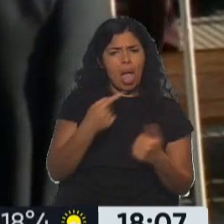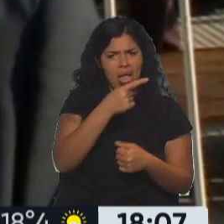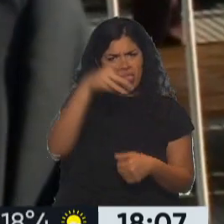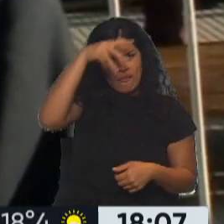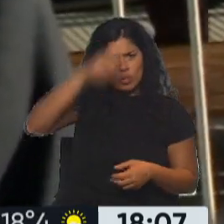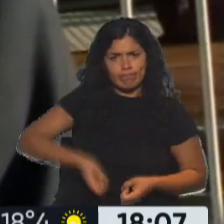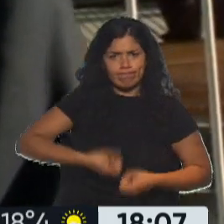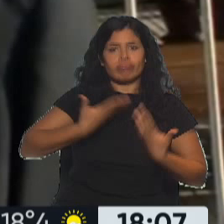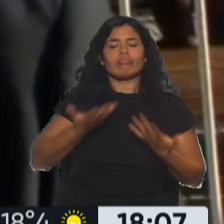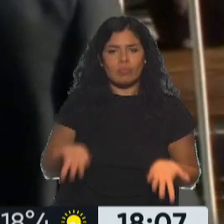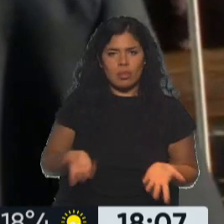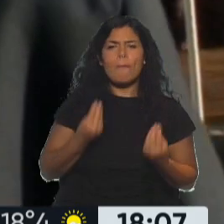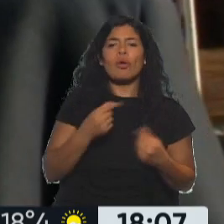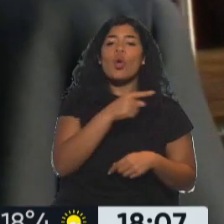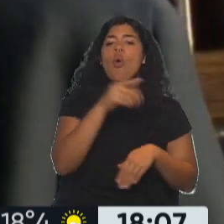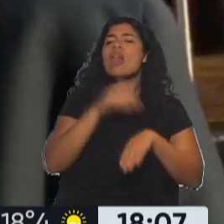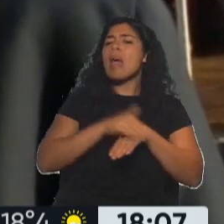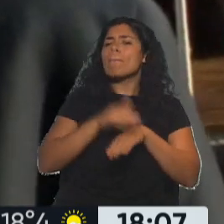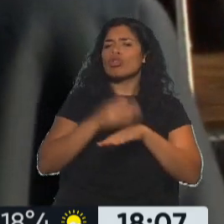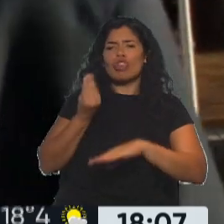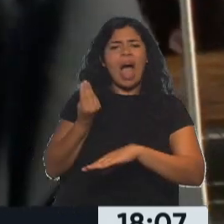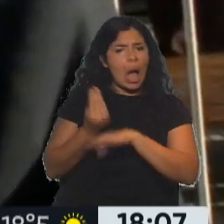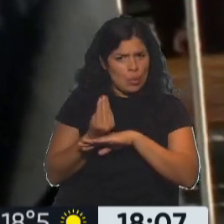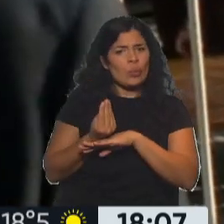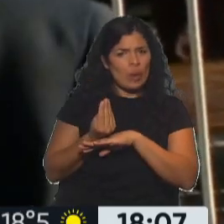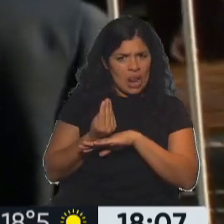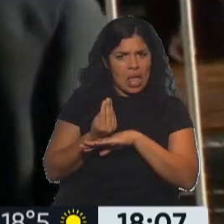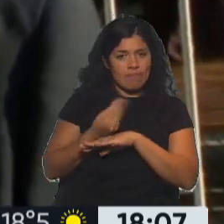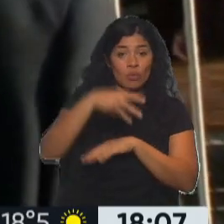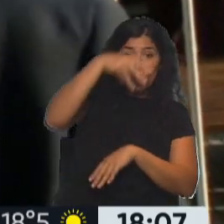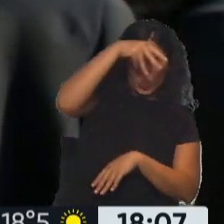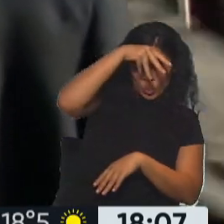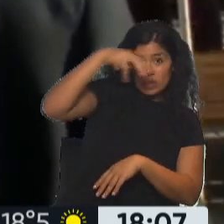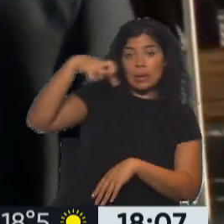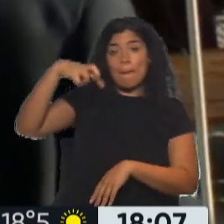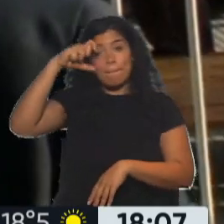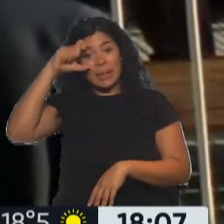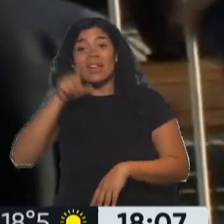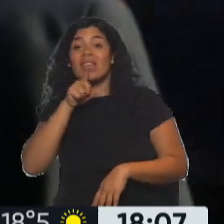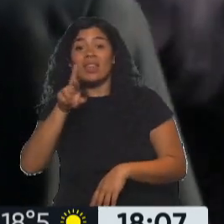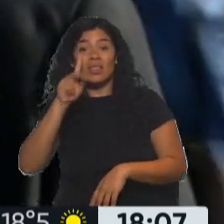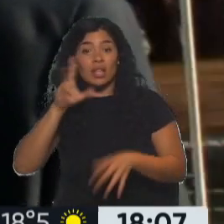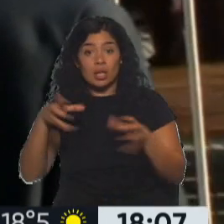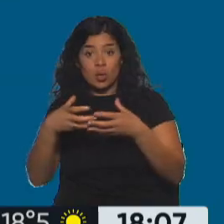sobre todo cuando vos tenés la responsabilidad de haber sido los representantes en sus candidaturas, tanto de Burley como Petri, de la candidatura de Juntos por el Cambio.